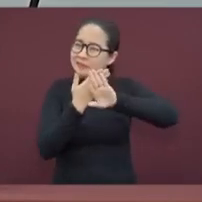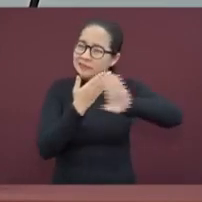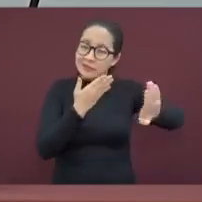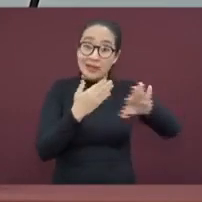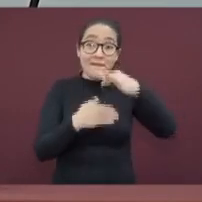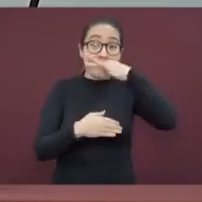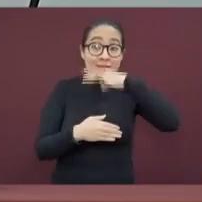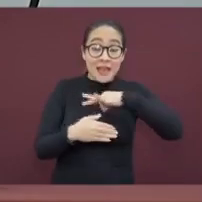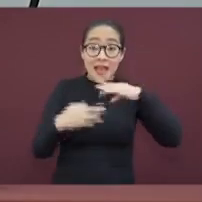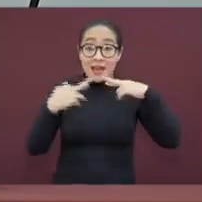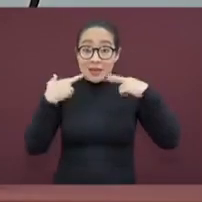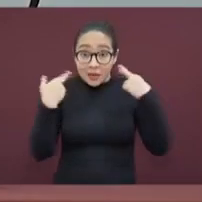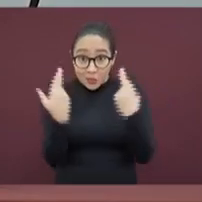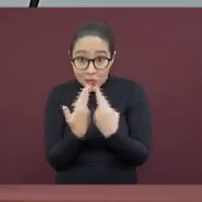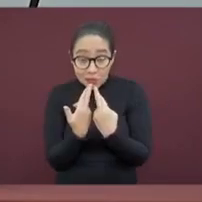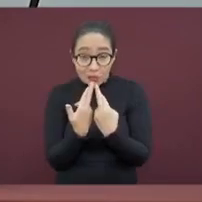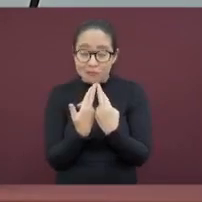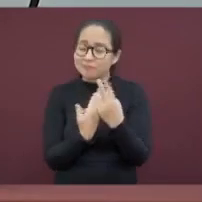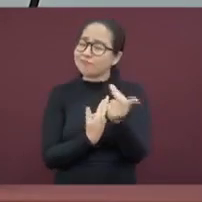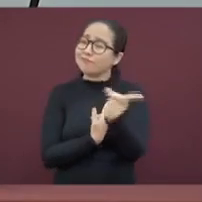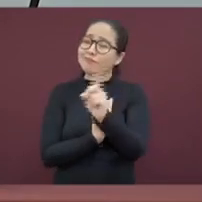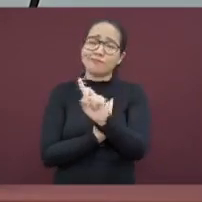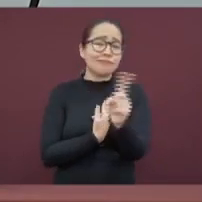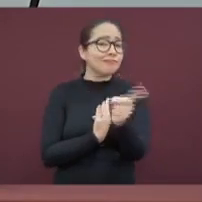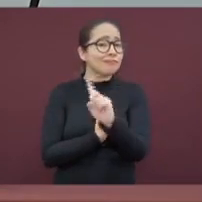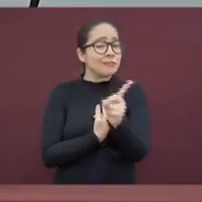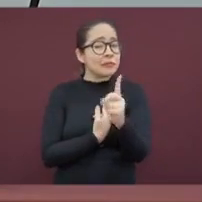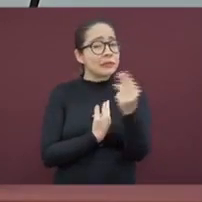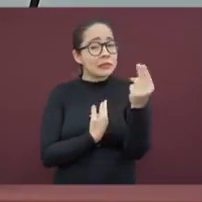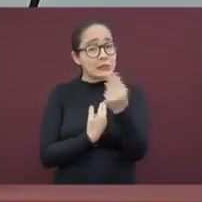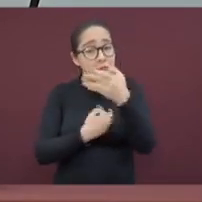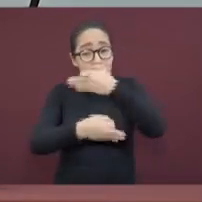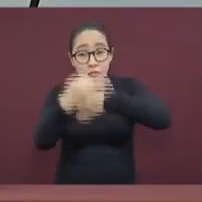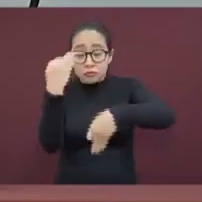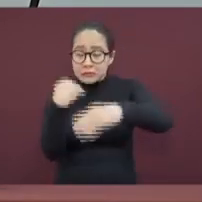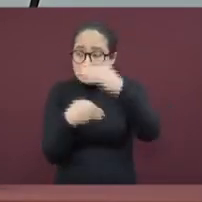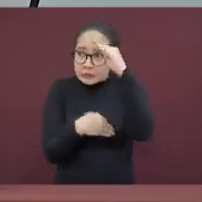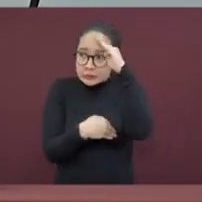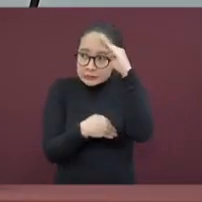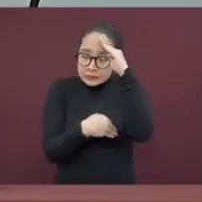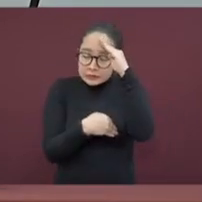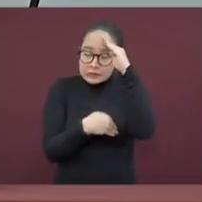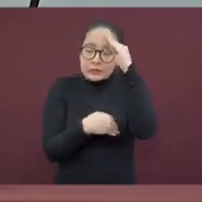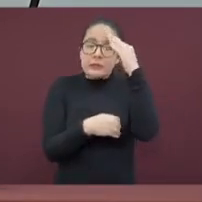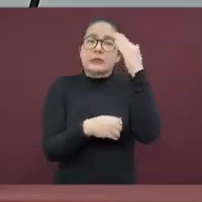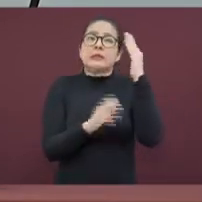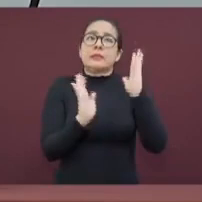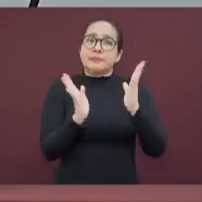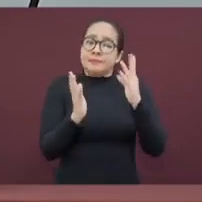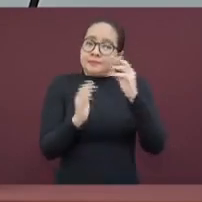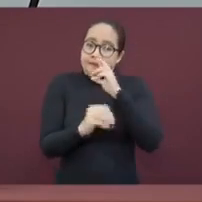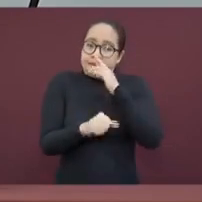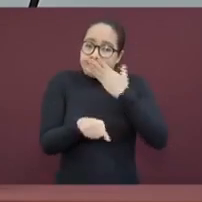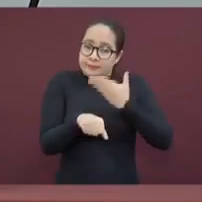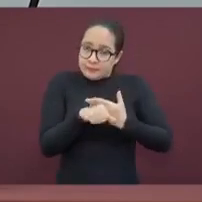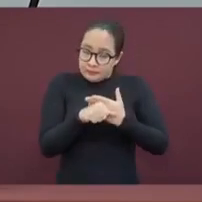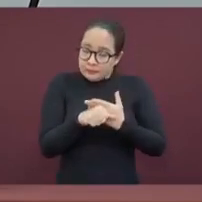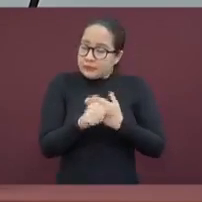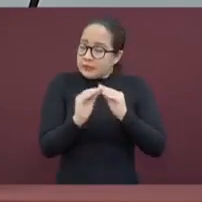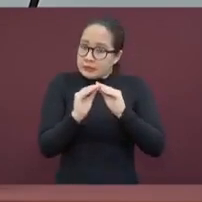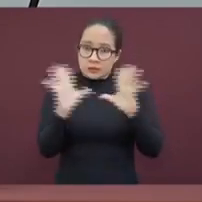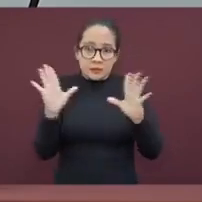fiestas tenemos que ser muy conscientes responsables y considerados es